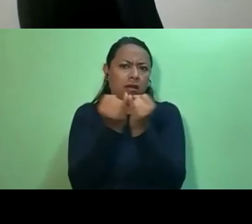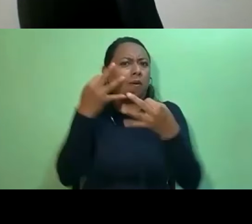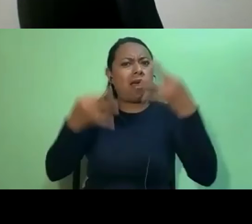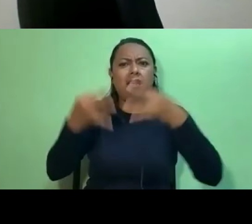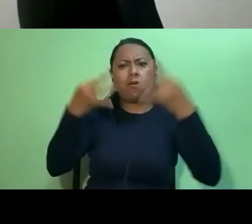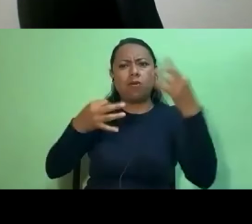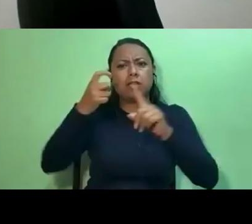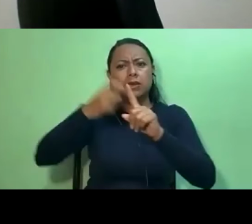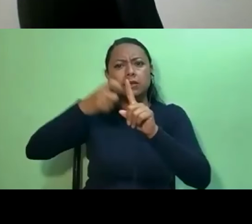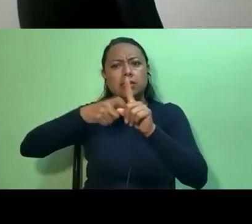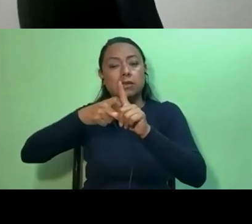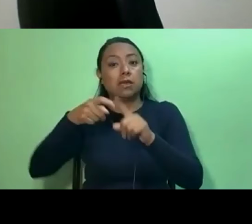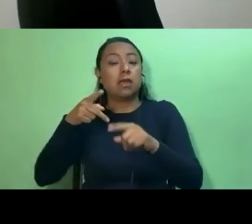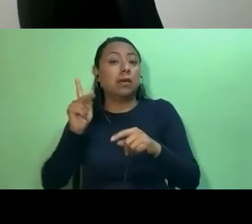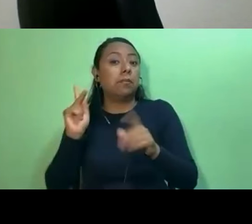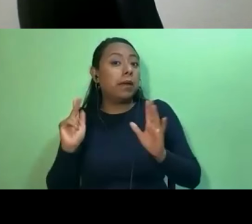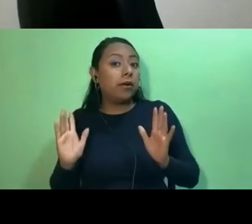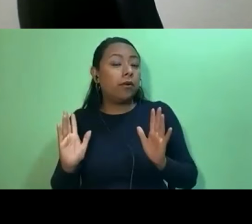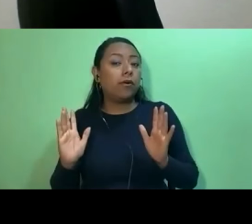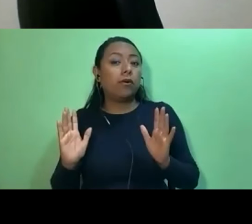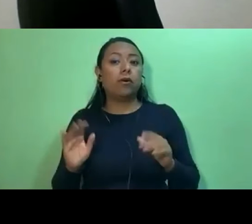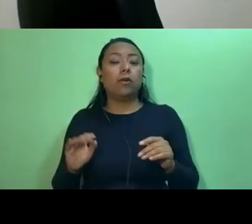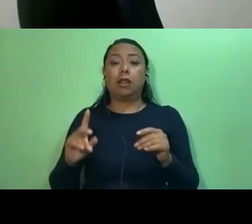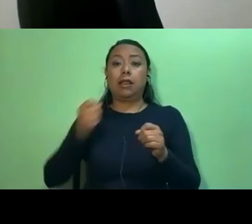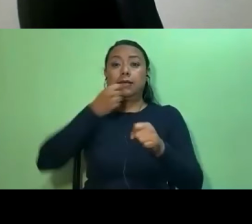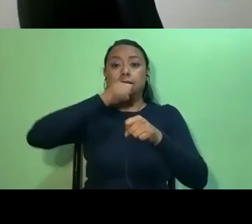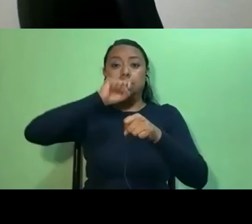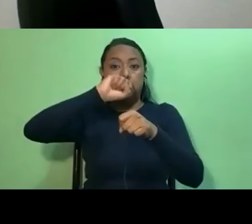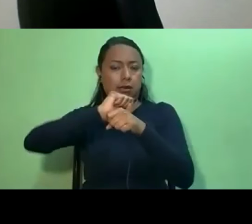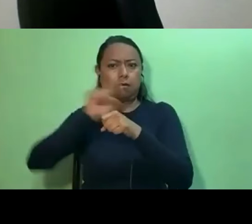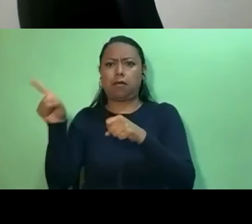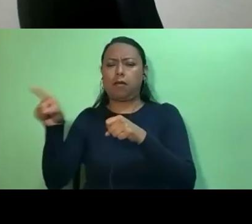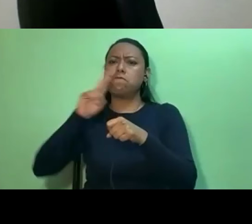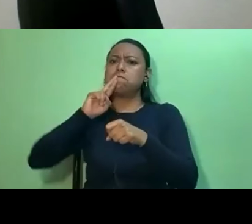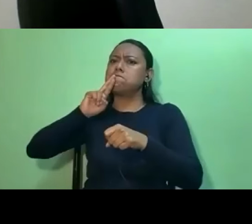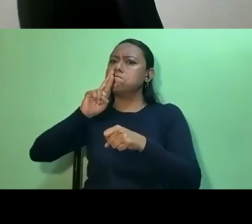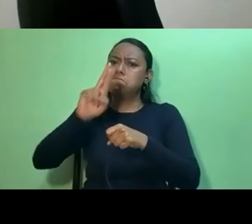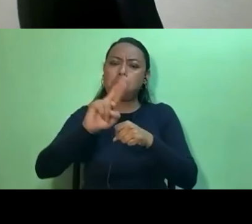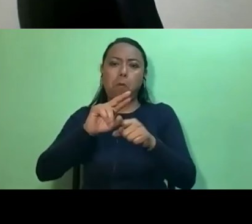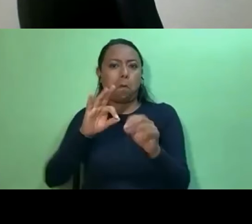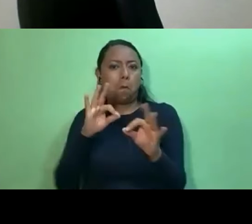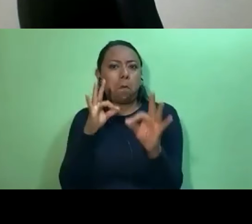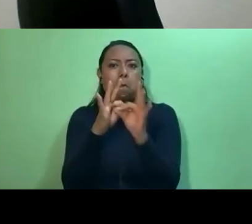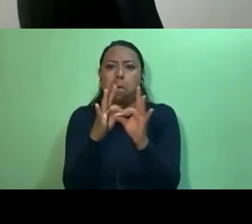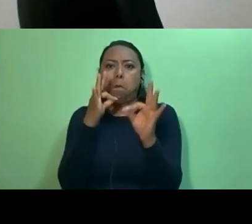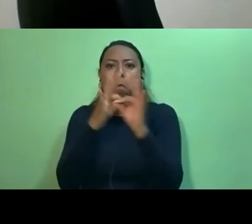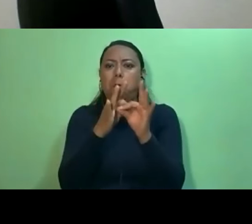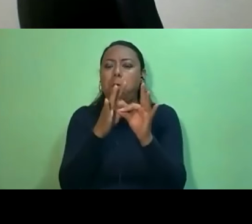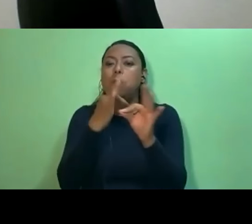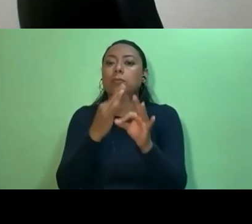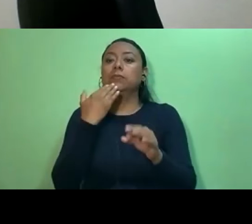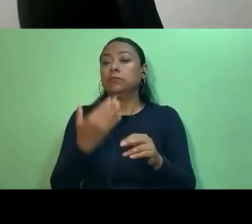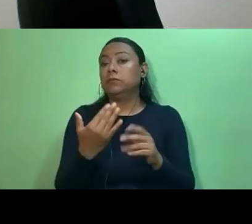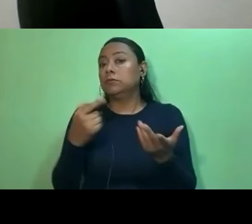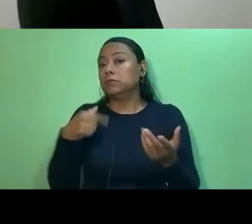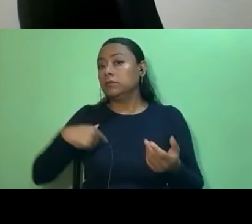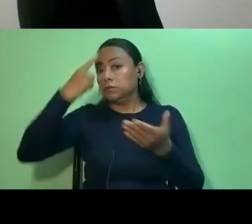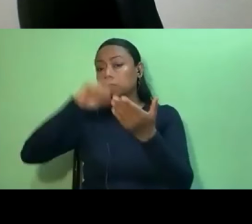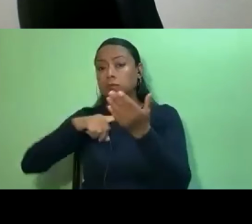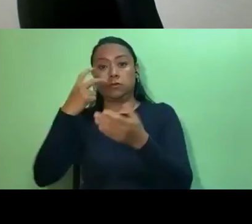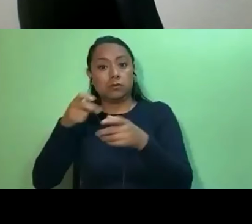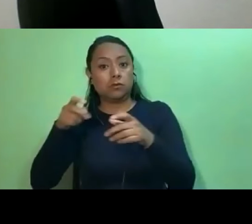respuesta puntualísima por parte de la Secretaría de Finanzas. A mí me parece que no ha existido en este Congreso, y conozco